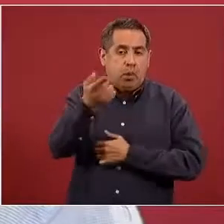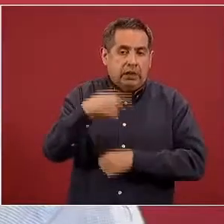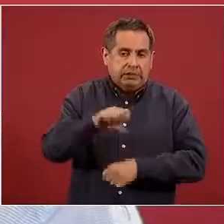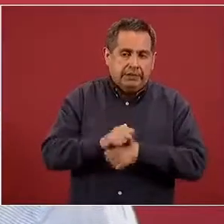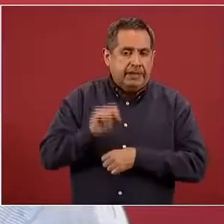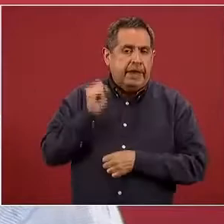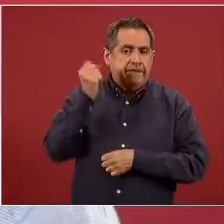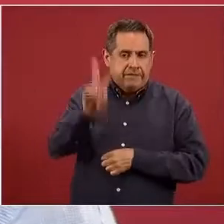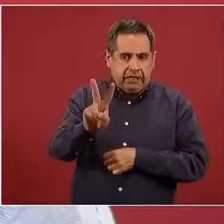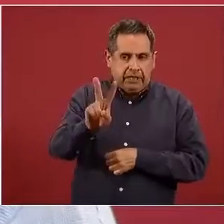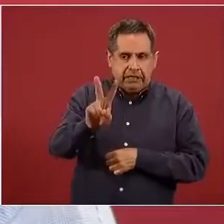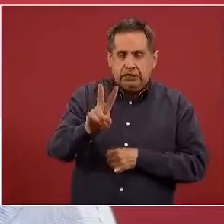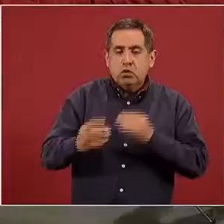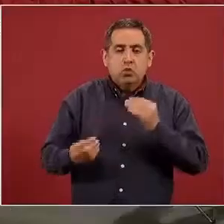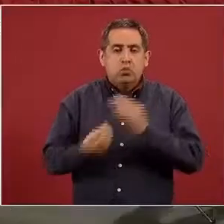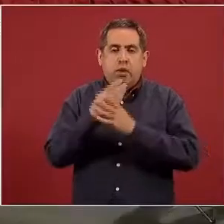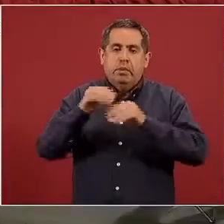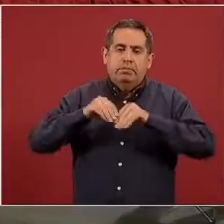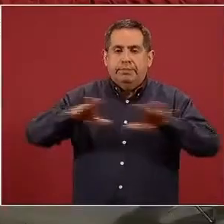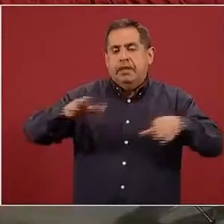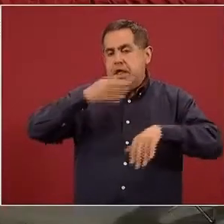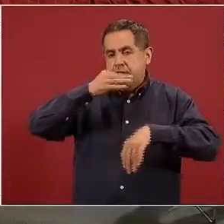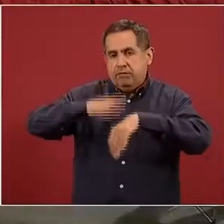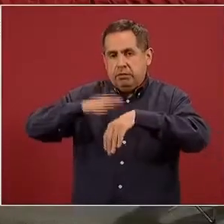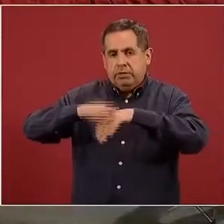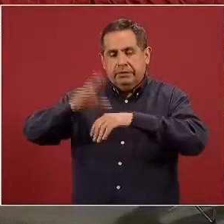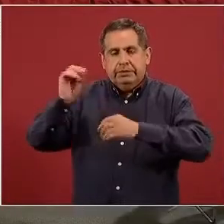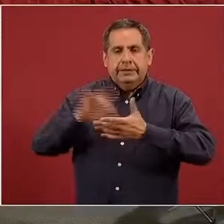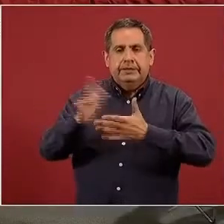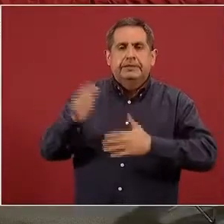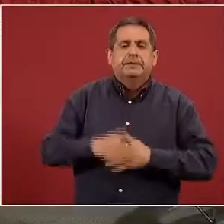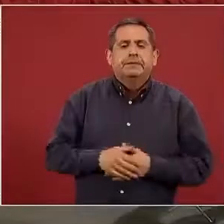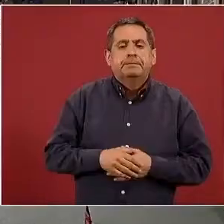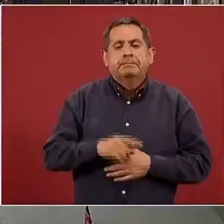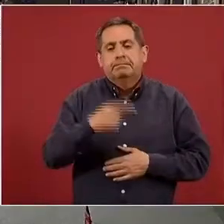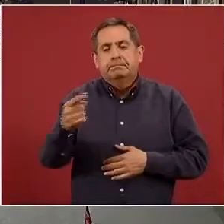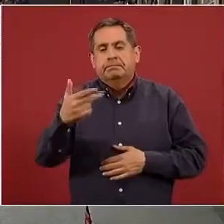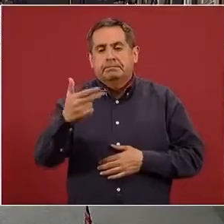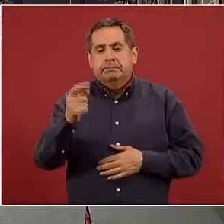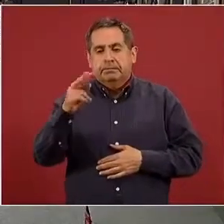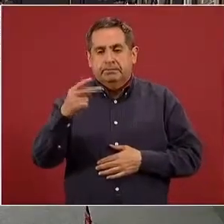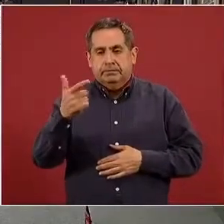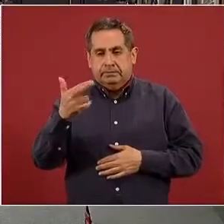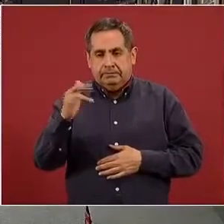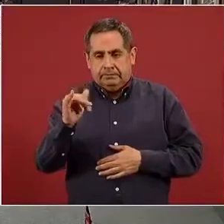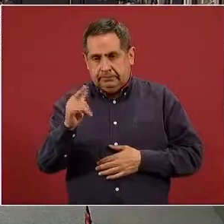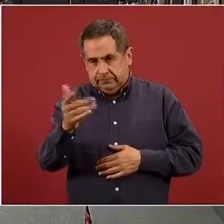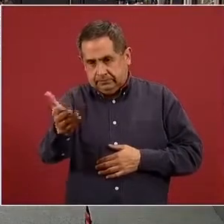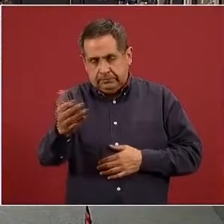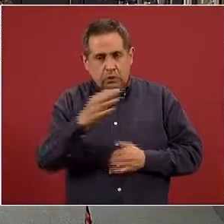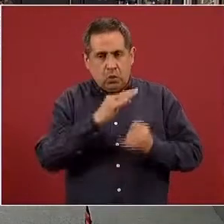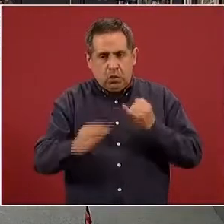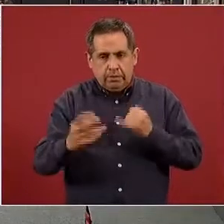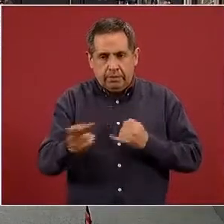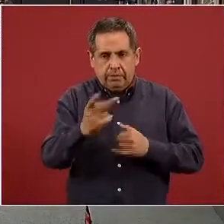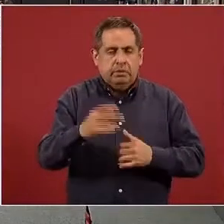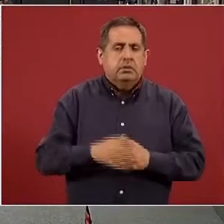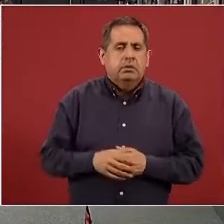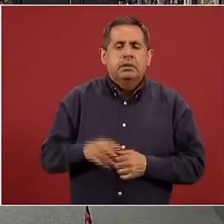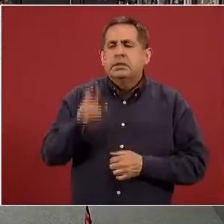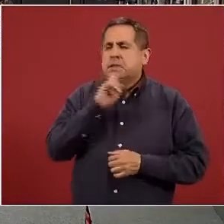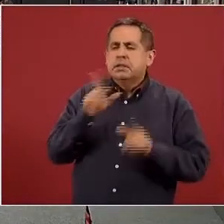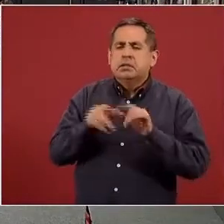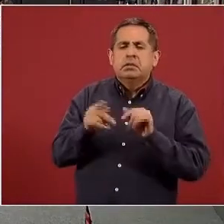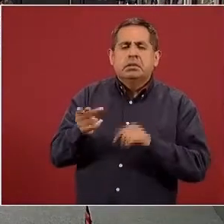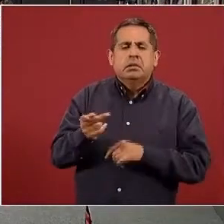viernes, presentaremos la nueva ronda de semáforo. Gracias. Héctor García, nos da tiempo para una última pregunta. Rápidamente,